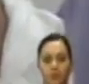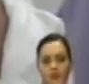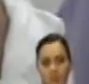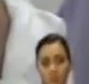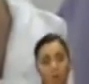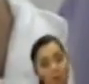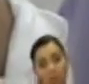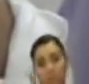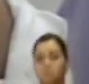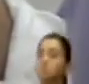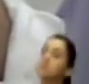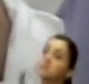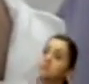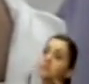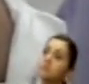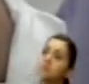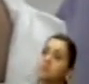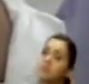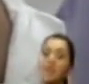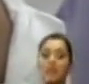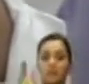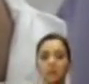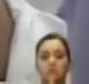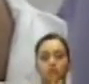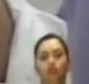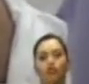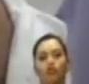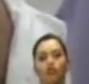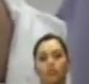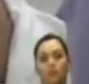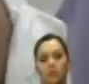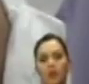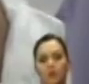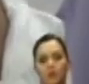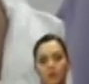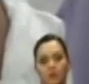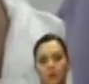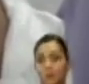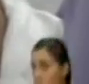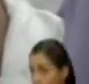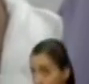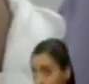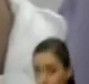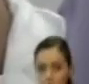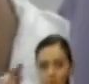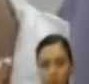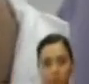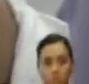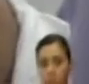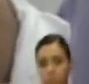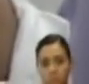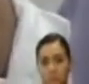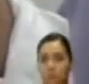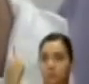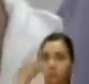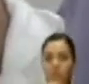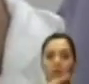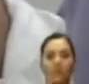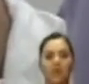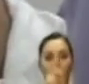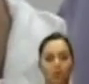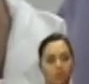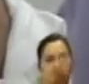se guardaban, ¿cómo se llamaban? Los códigos fuentes. Entonces podían acceder a nuestros datos cuando les diera la gana. Nos ponían como condición ellos nombrar al